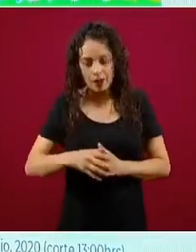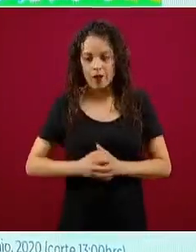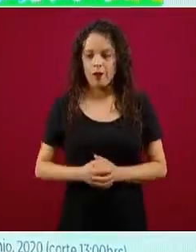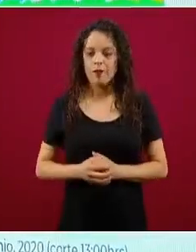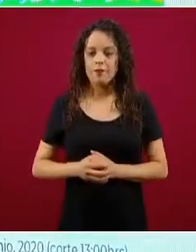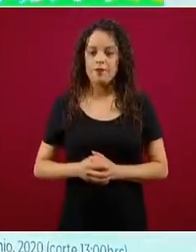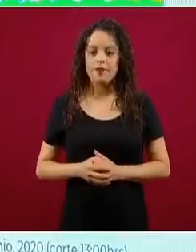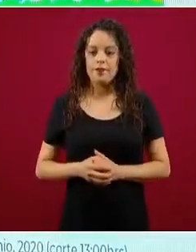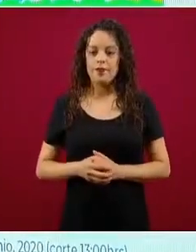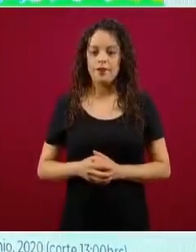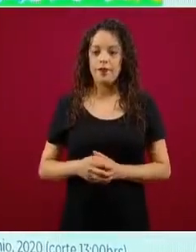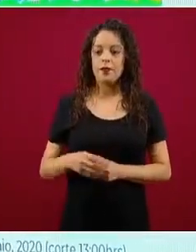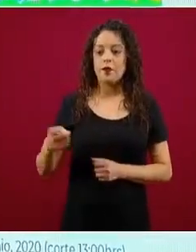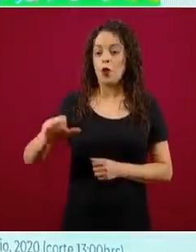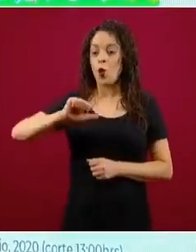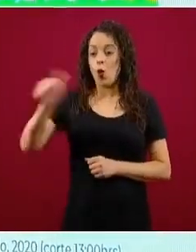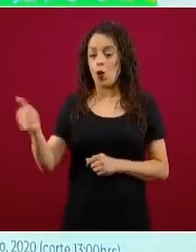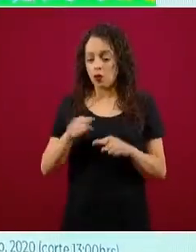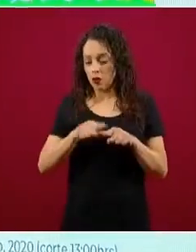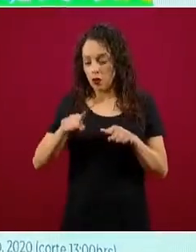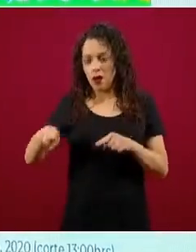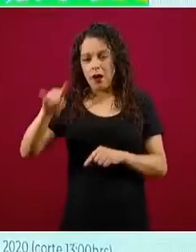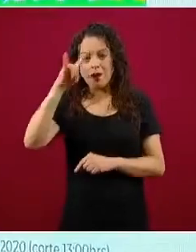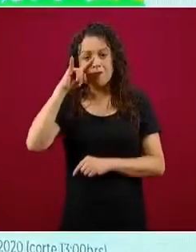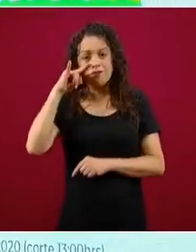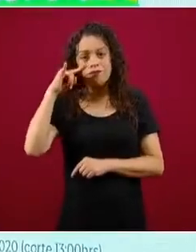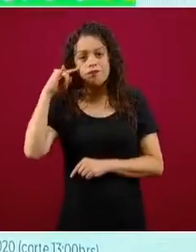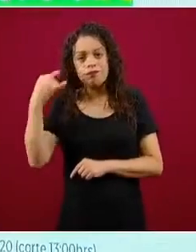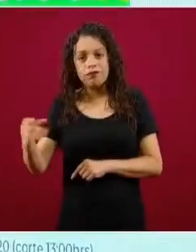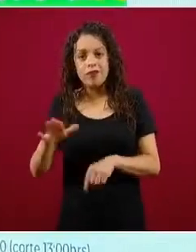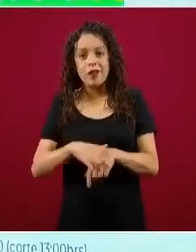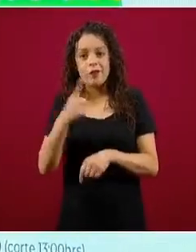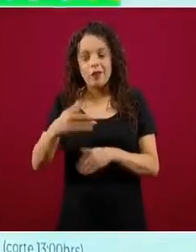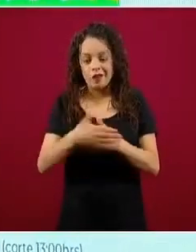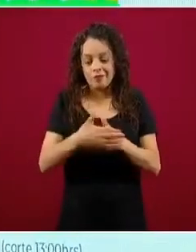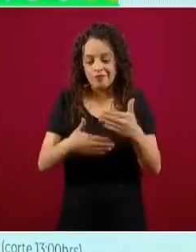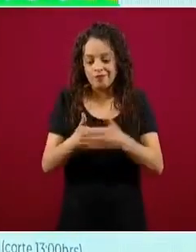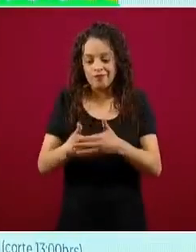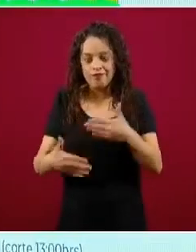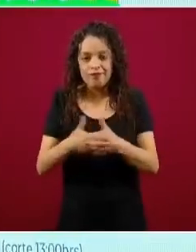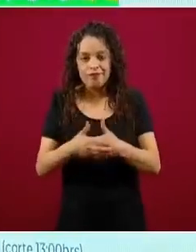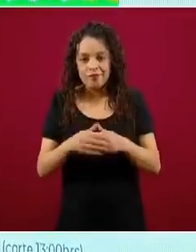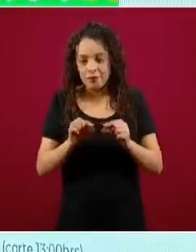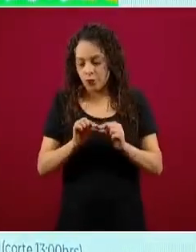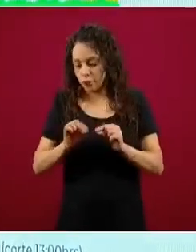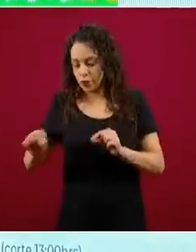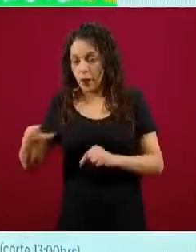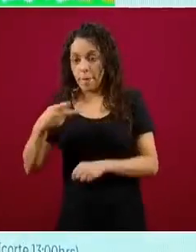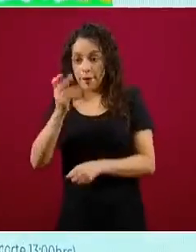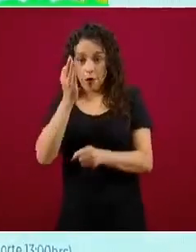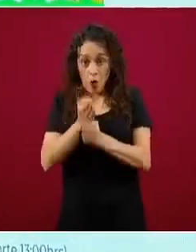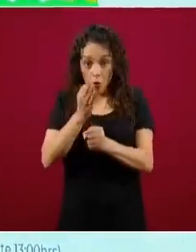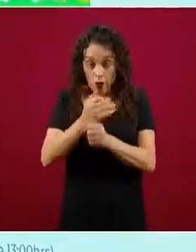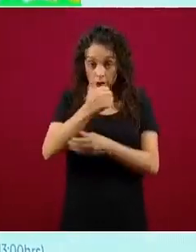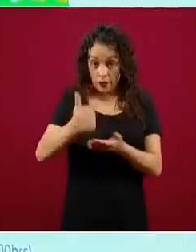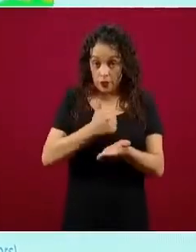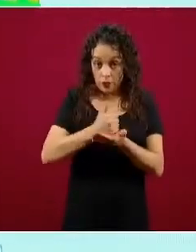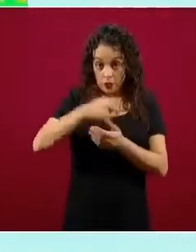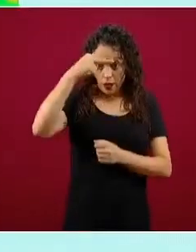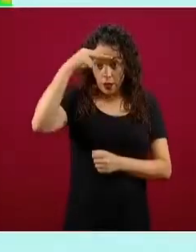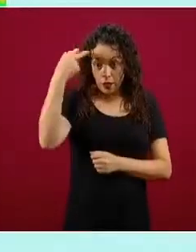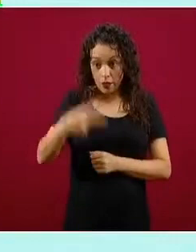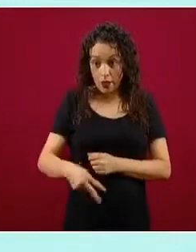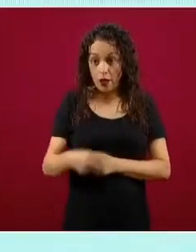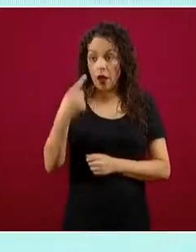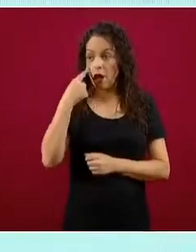otras posteriores que no se alcanzan a ver porque se tapan unas con otras. En este momento la de la Ciudad de México ya encuentra